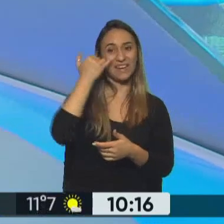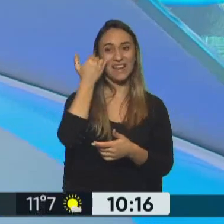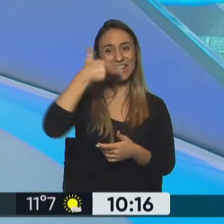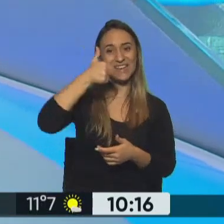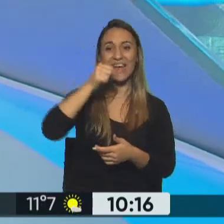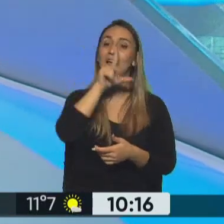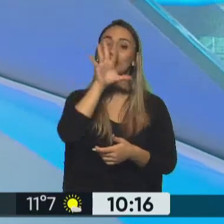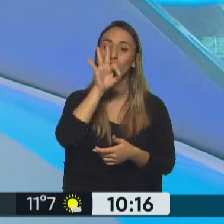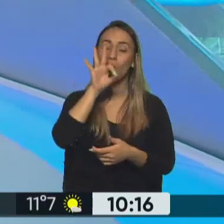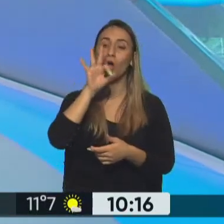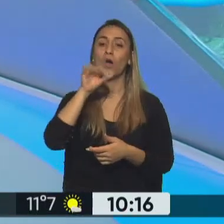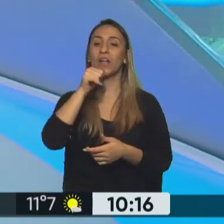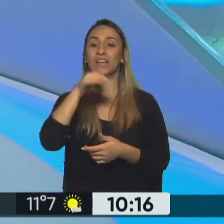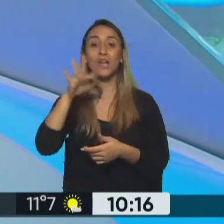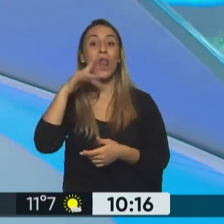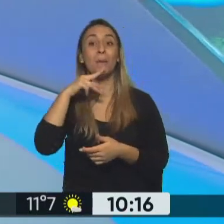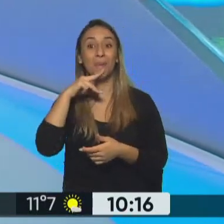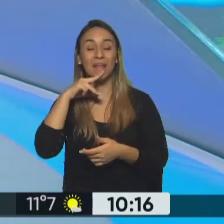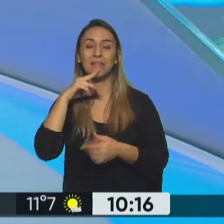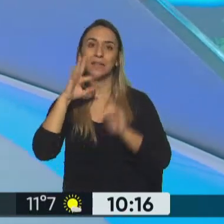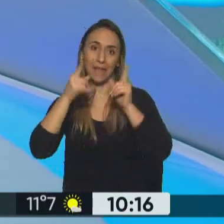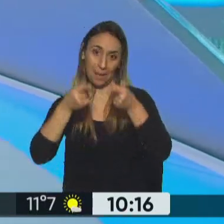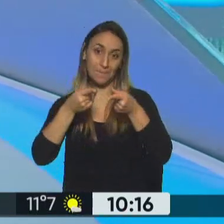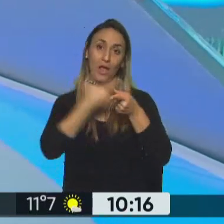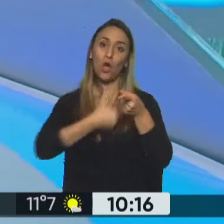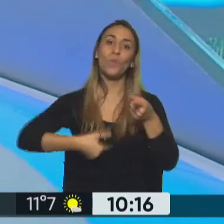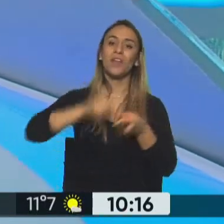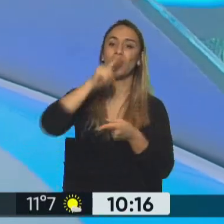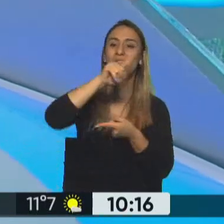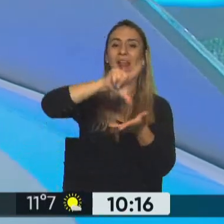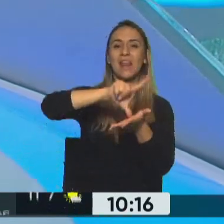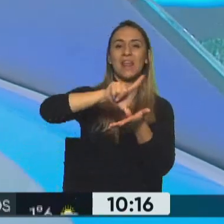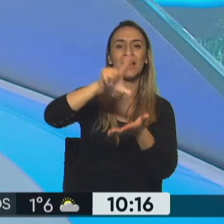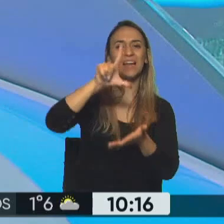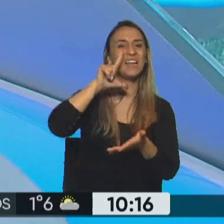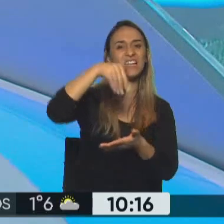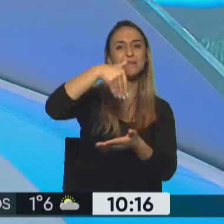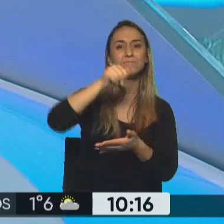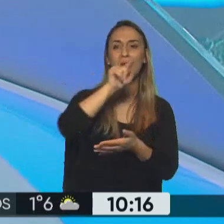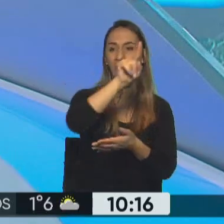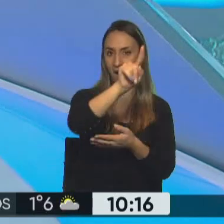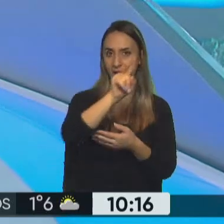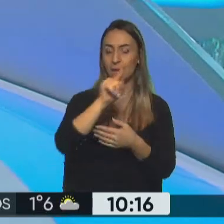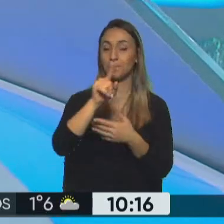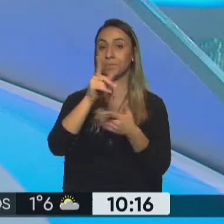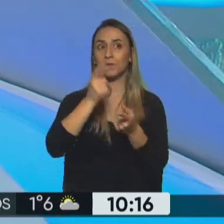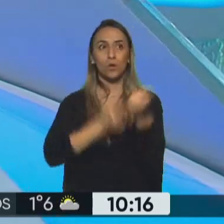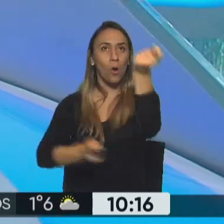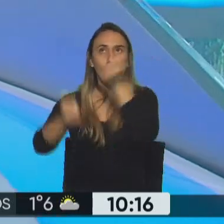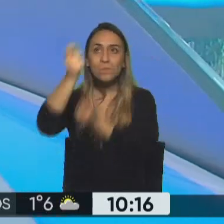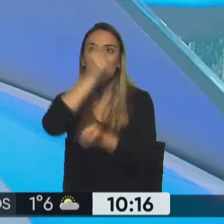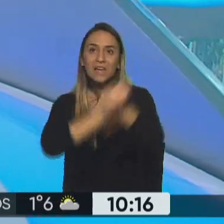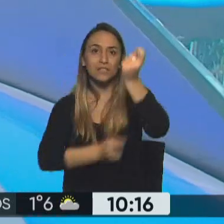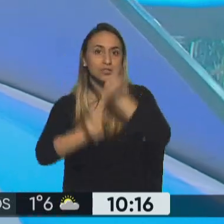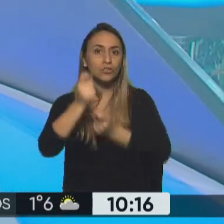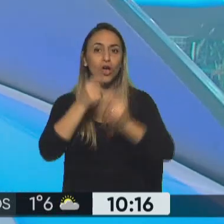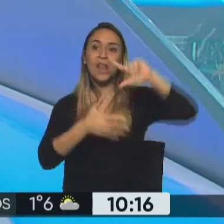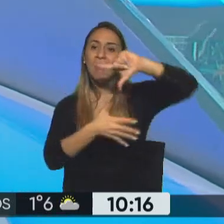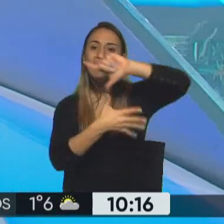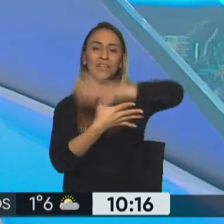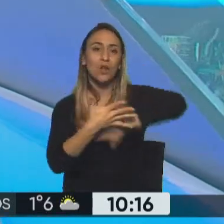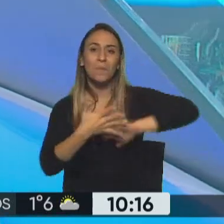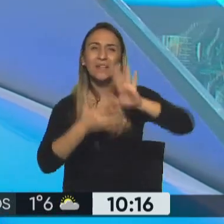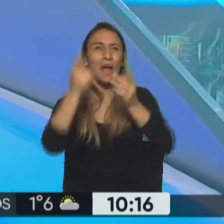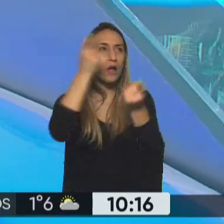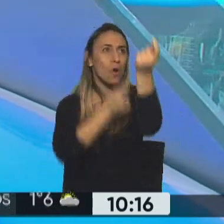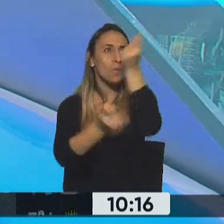Lima. Obviamente el comercio era entre toda Latinoamérica y también los movimientos en Latinoamérica